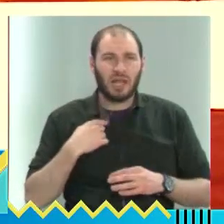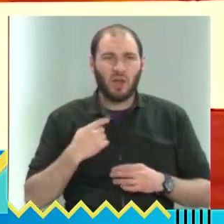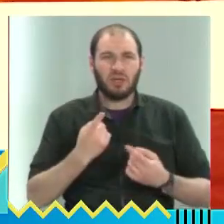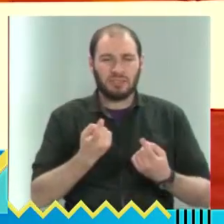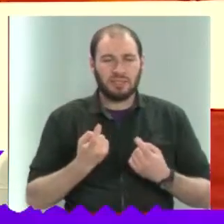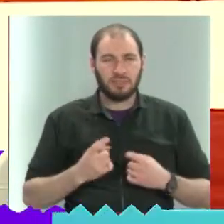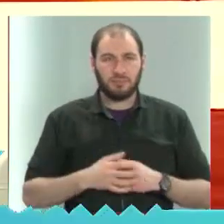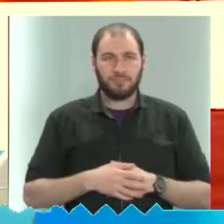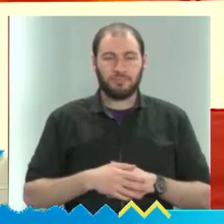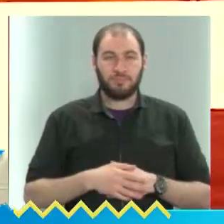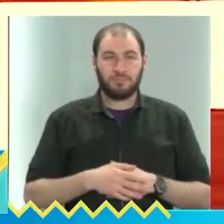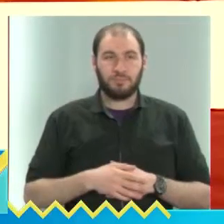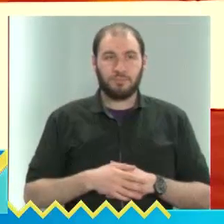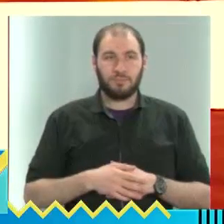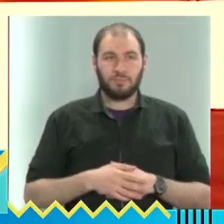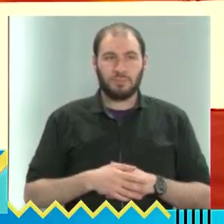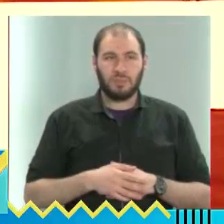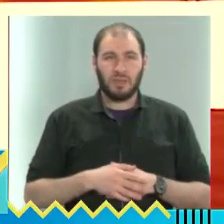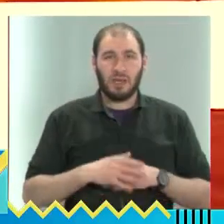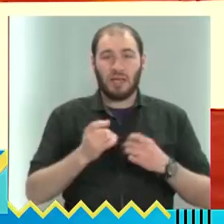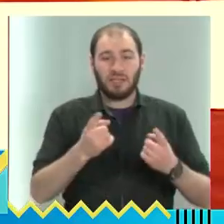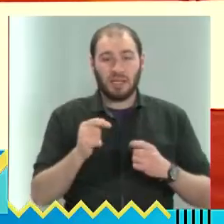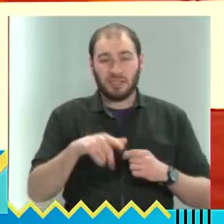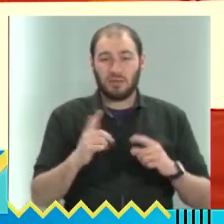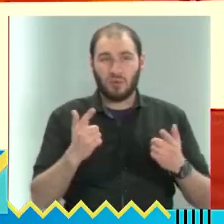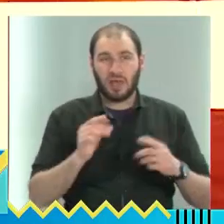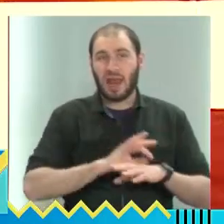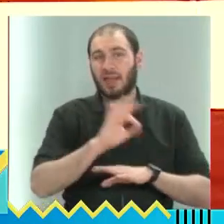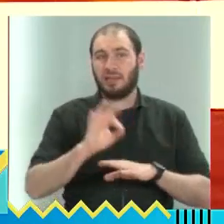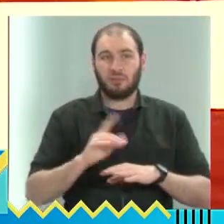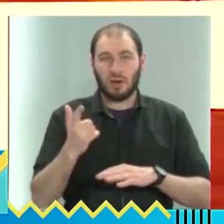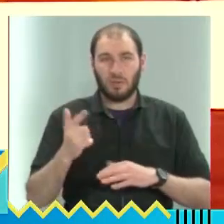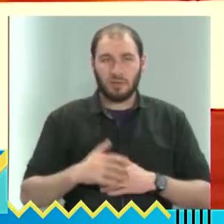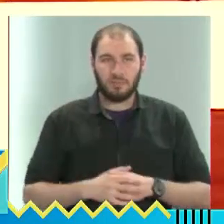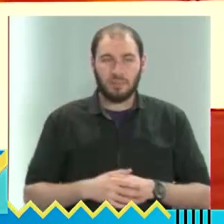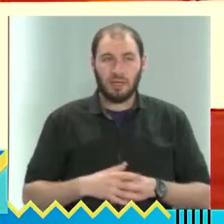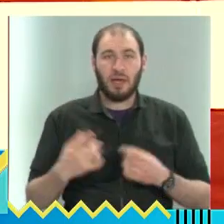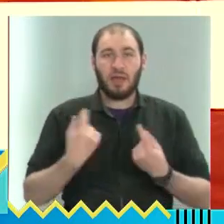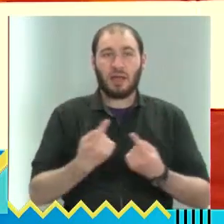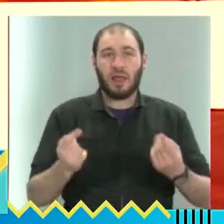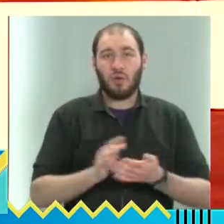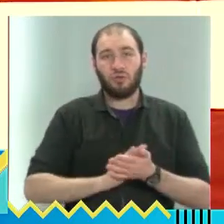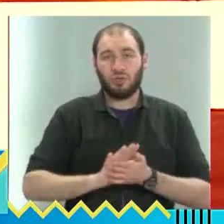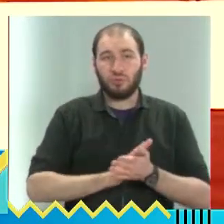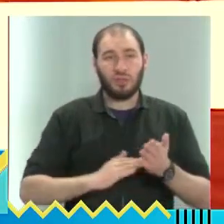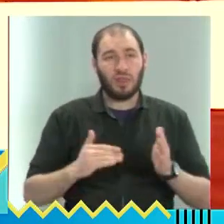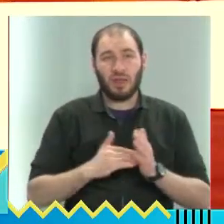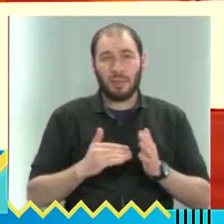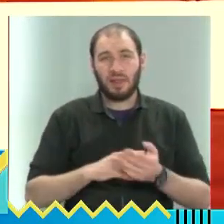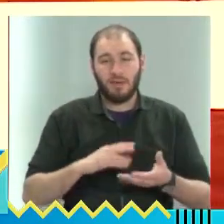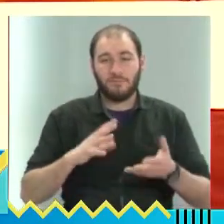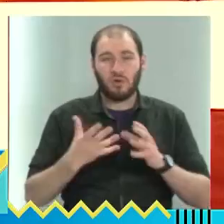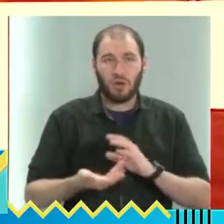necesidad. Sin esa necesidad no hay arquitectura. y cada uno la resuelve de acuerdo a los